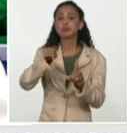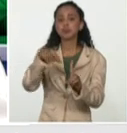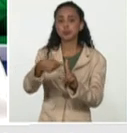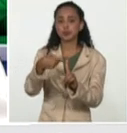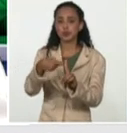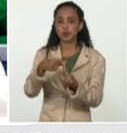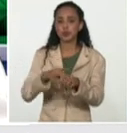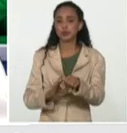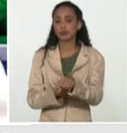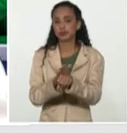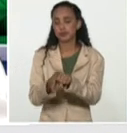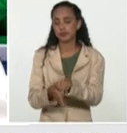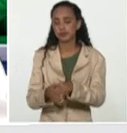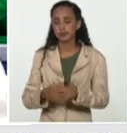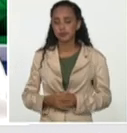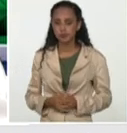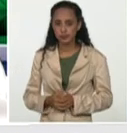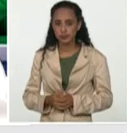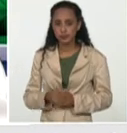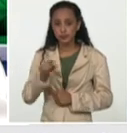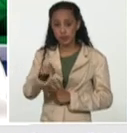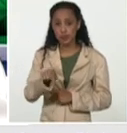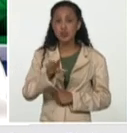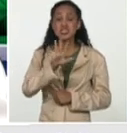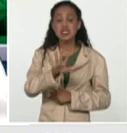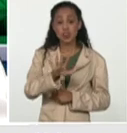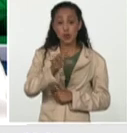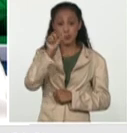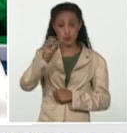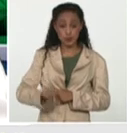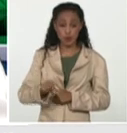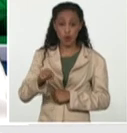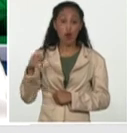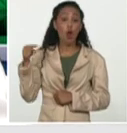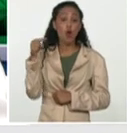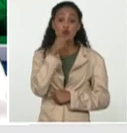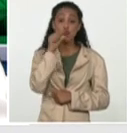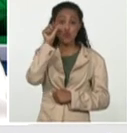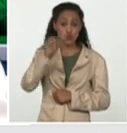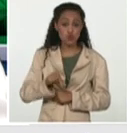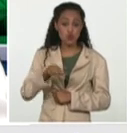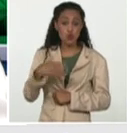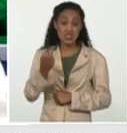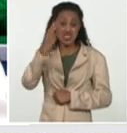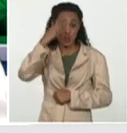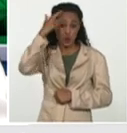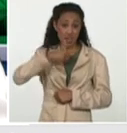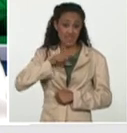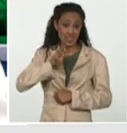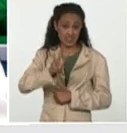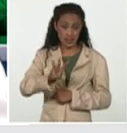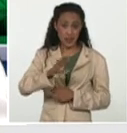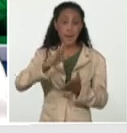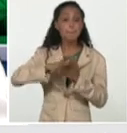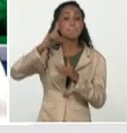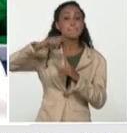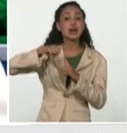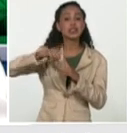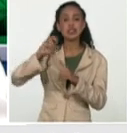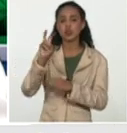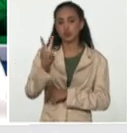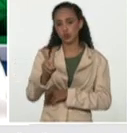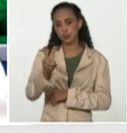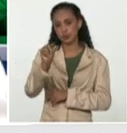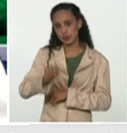Estamos hablando de 5 rusos importados de Ciego de Ávila 3 y de Matanza 2.